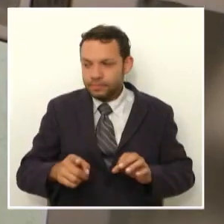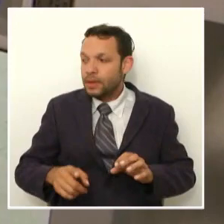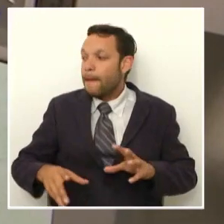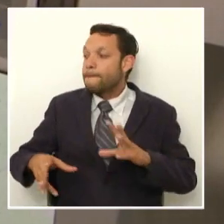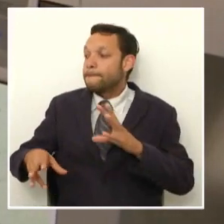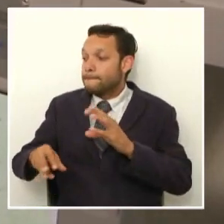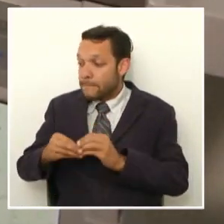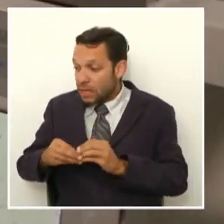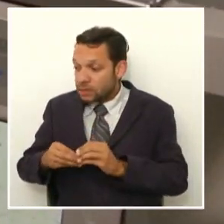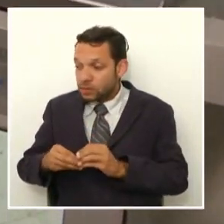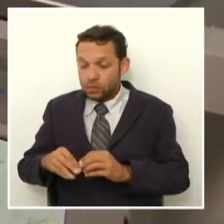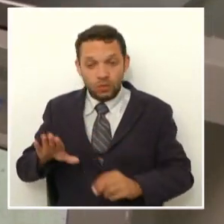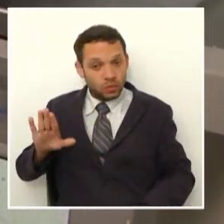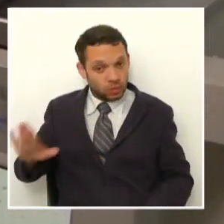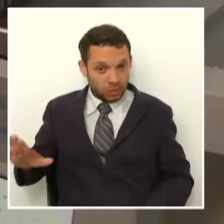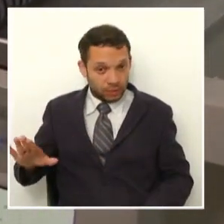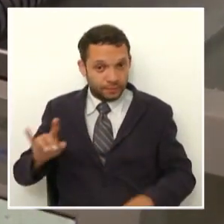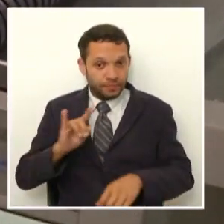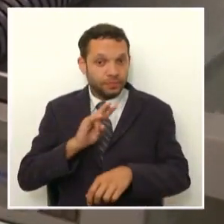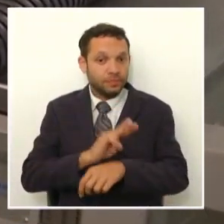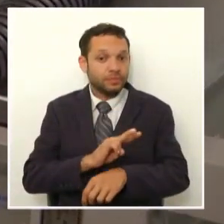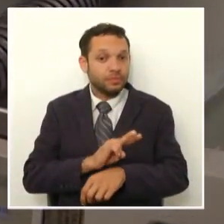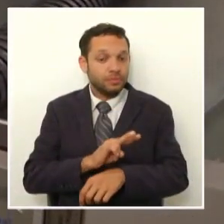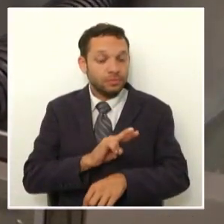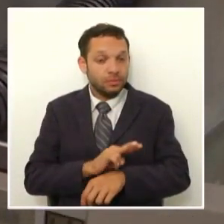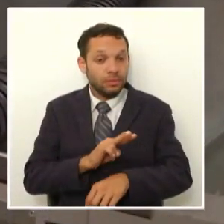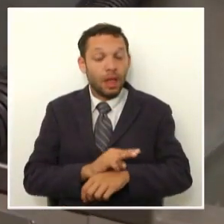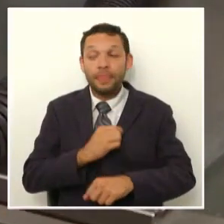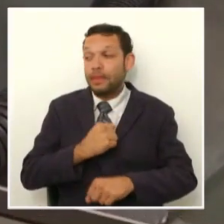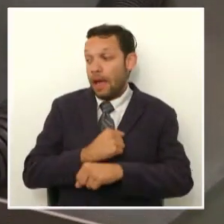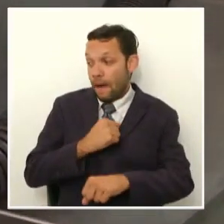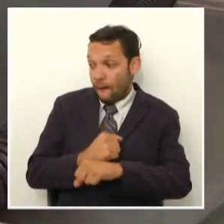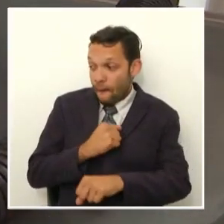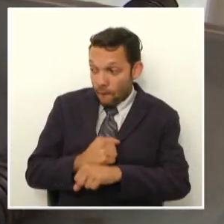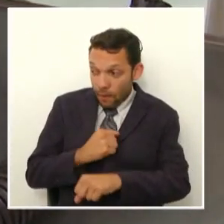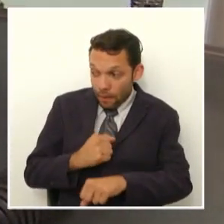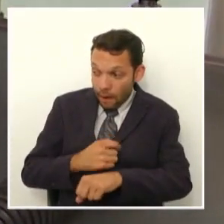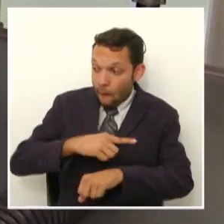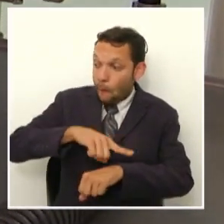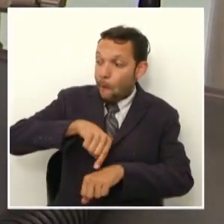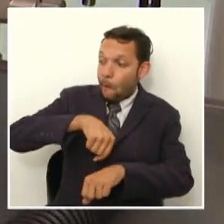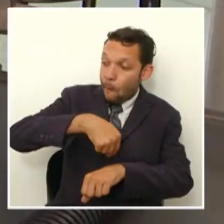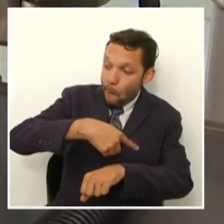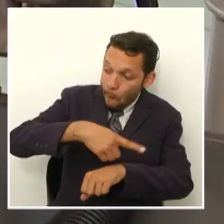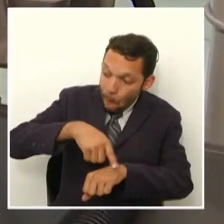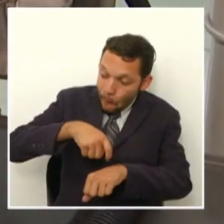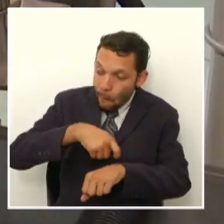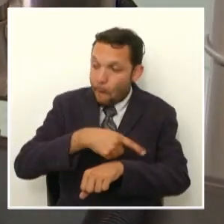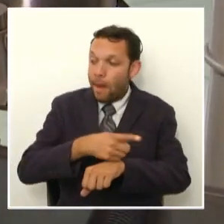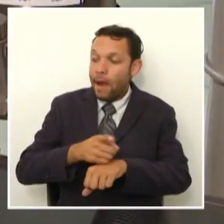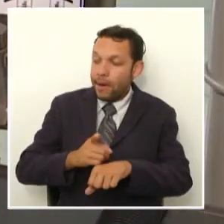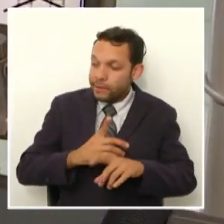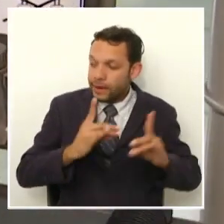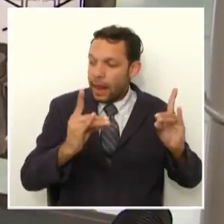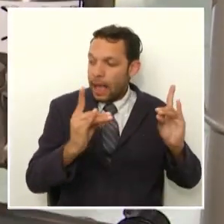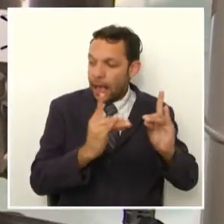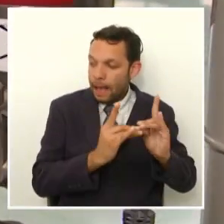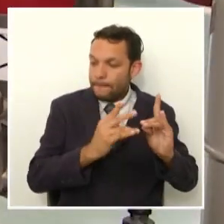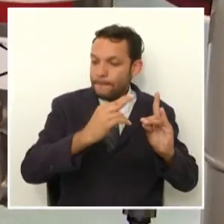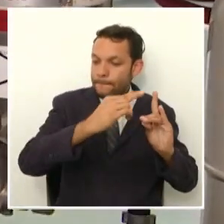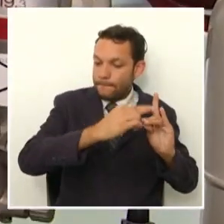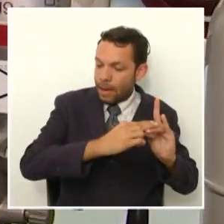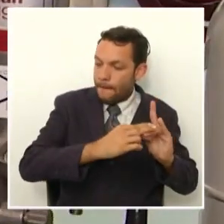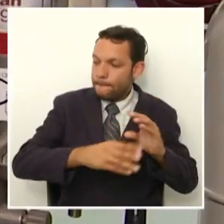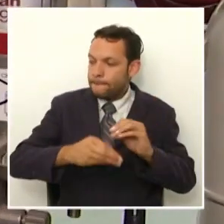estar, porque yo veía que los turnos de ustedes eran al lado, eso era pues encima del paciente y de los equipos, era